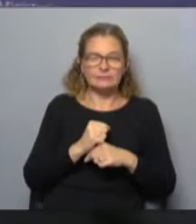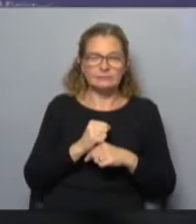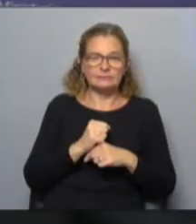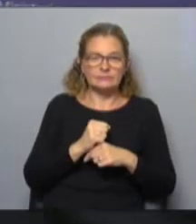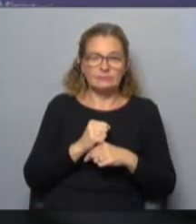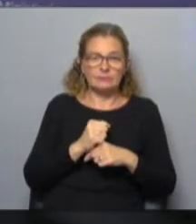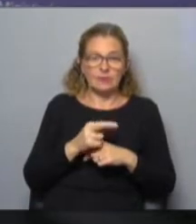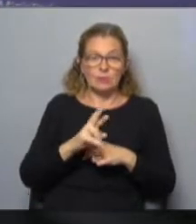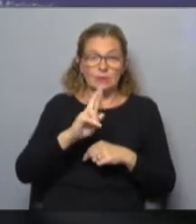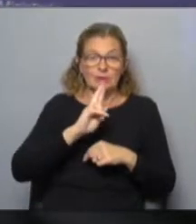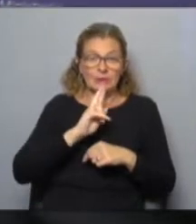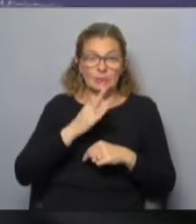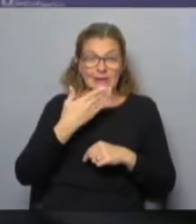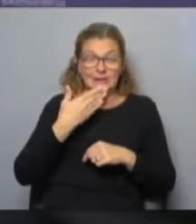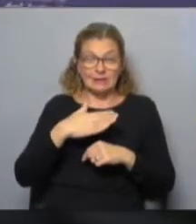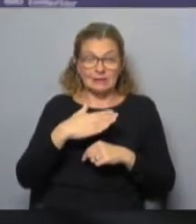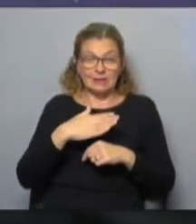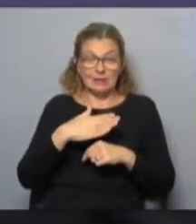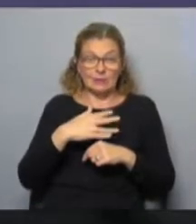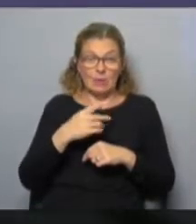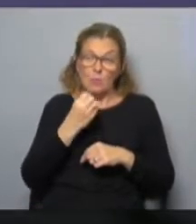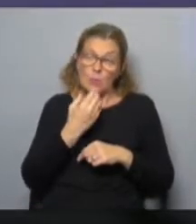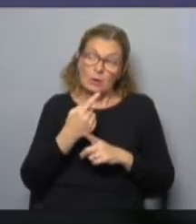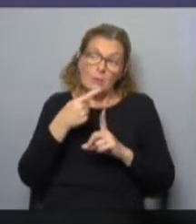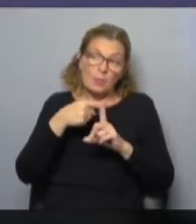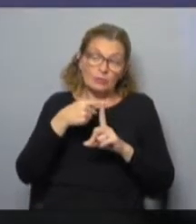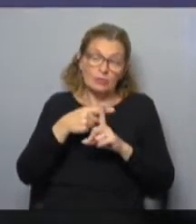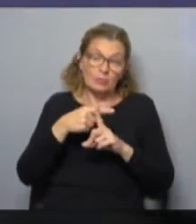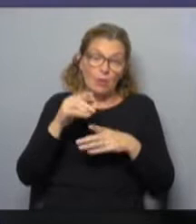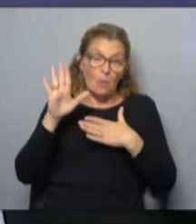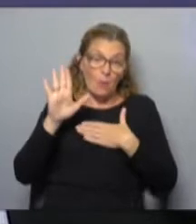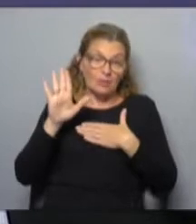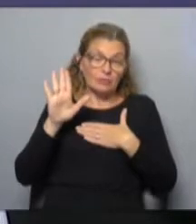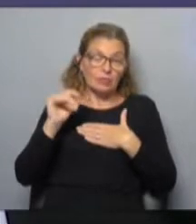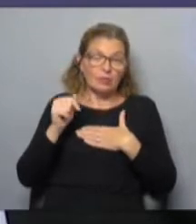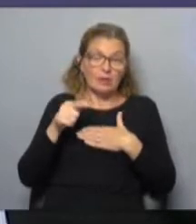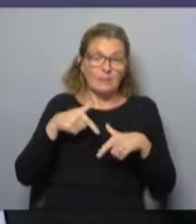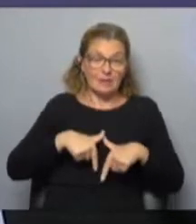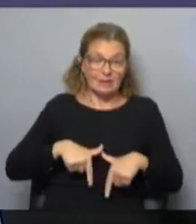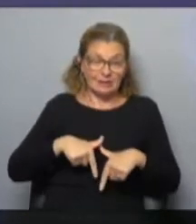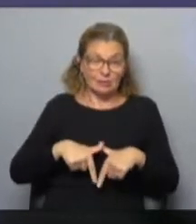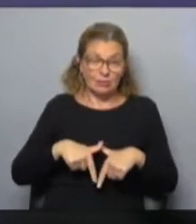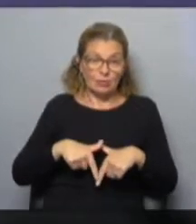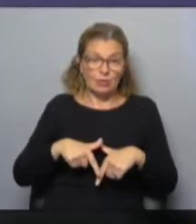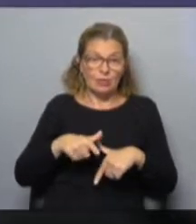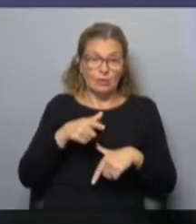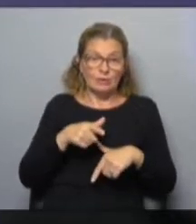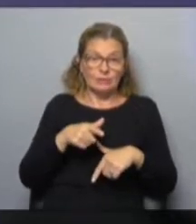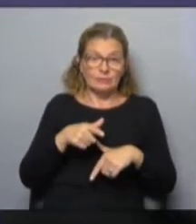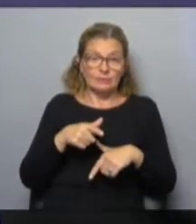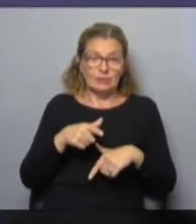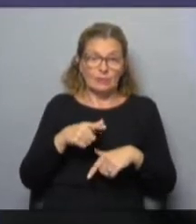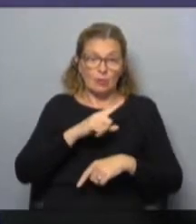Tuvimos una respuesta a nuestro entender, valoramos como positiva, hubo un compromiso de parte del ministro con respecto a